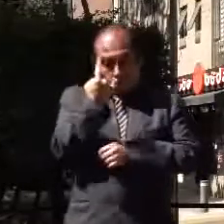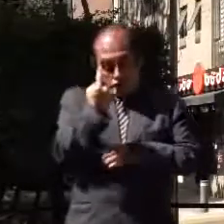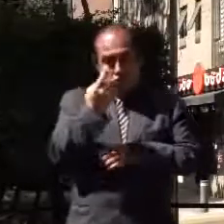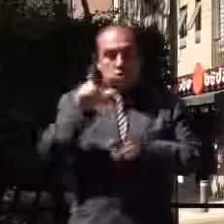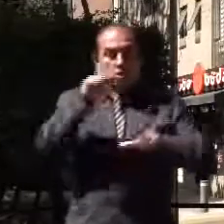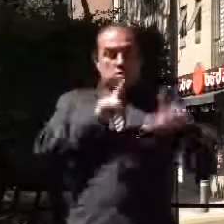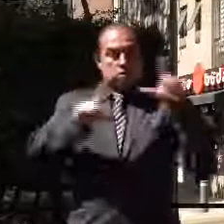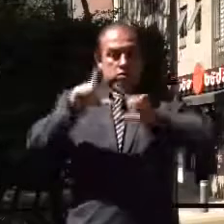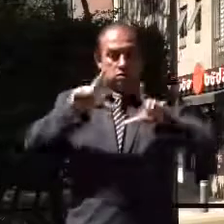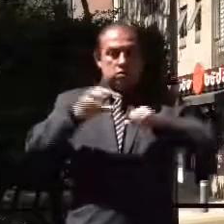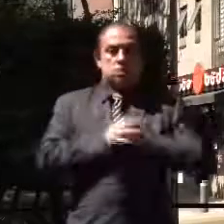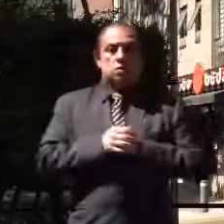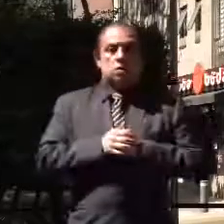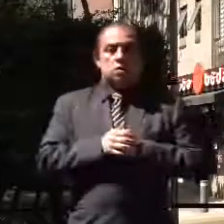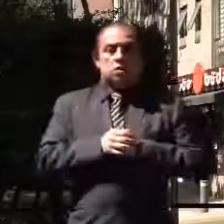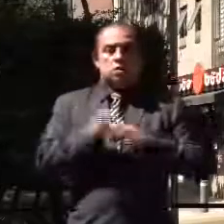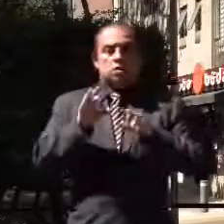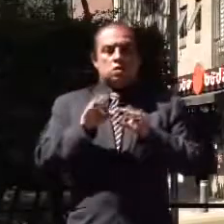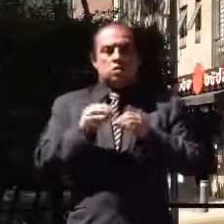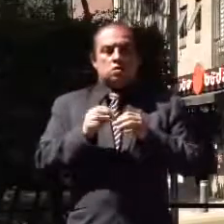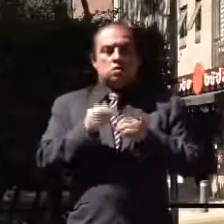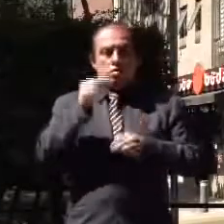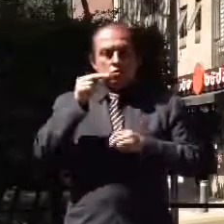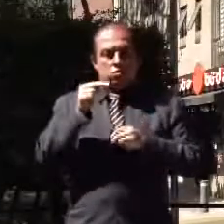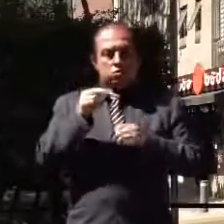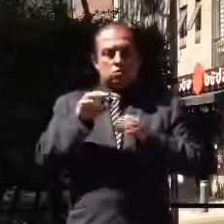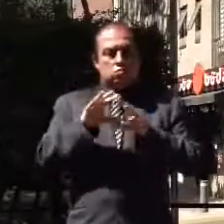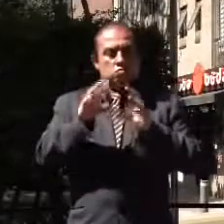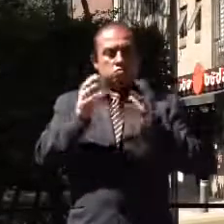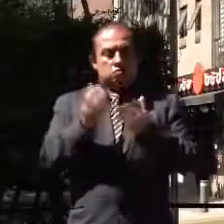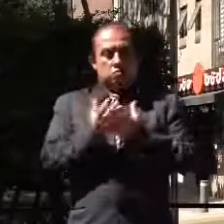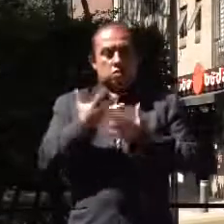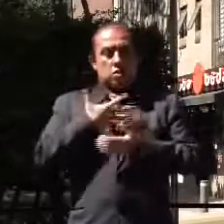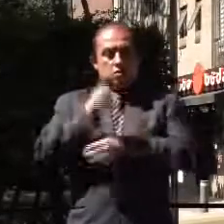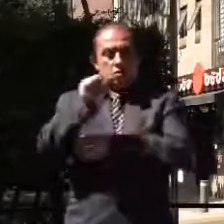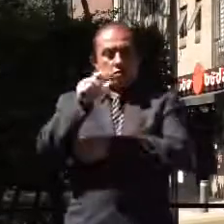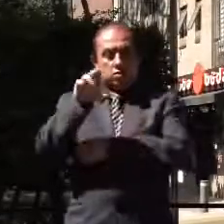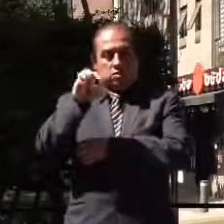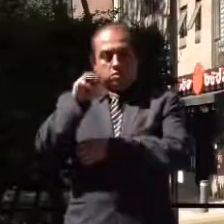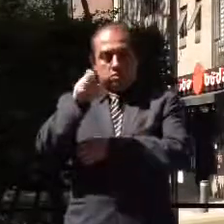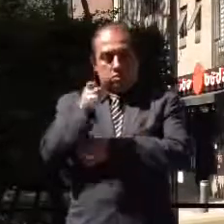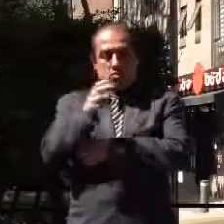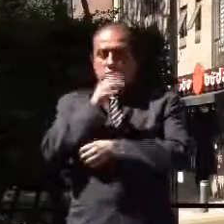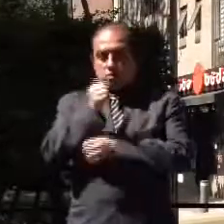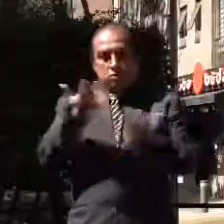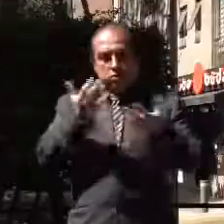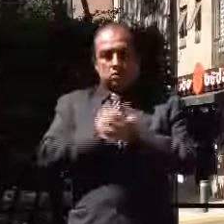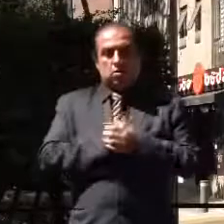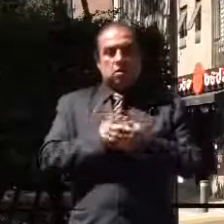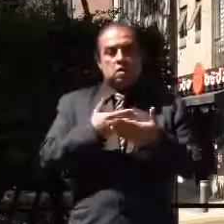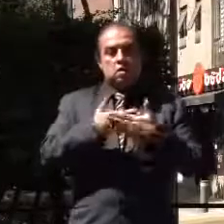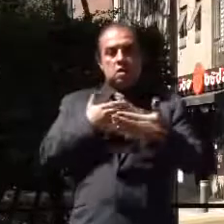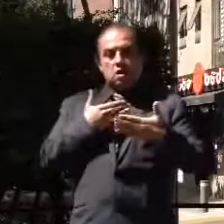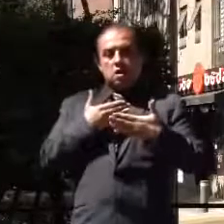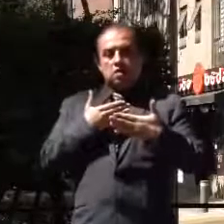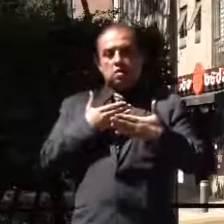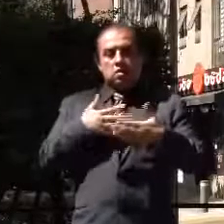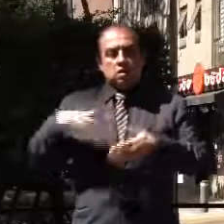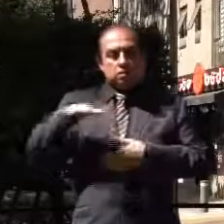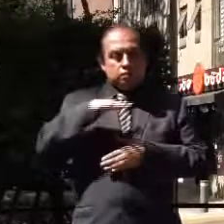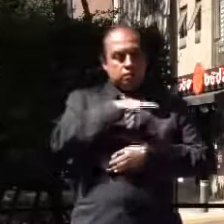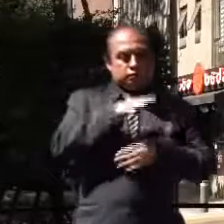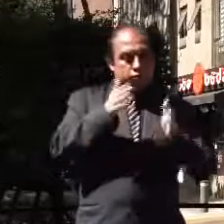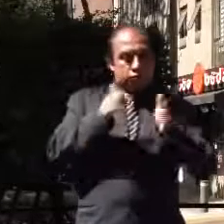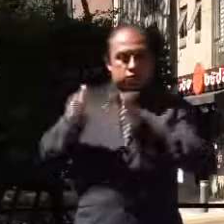de tamaño convencional como el que tenemos en SACMEX no se puede hacer. Ok, y previo a la sectorización, ¿cuál era el